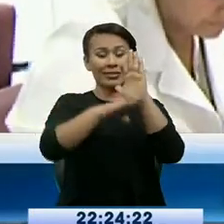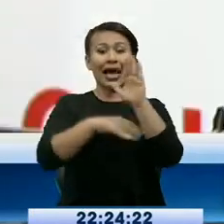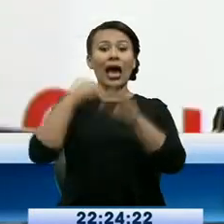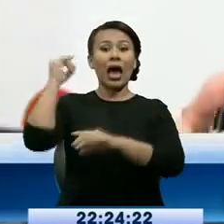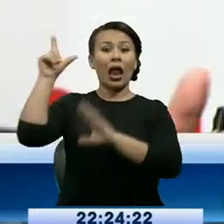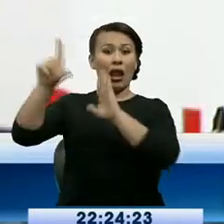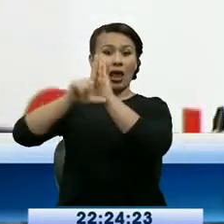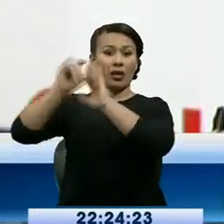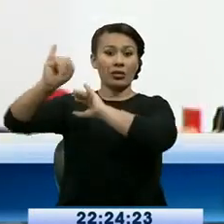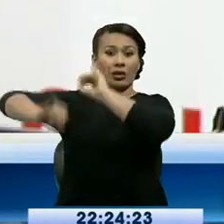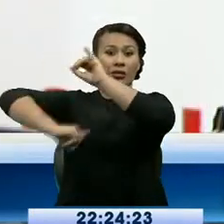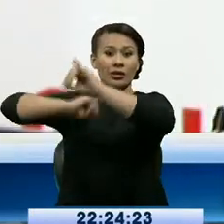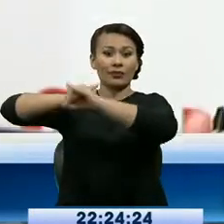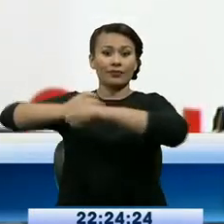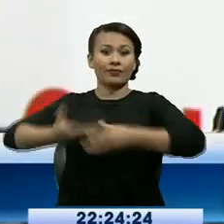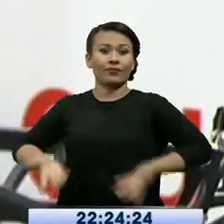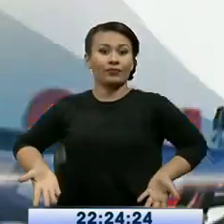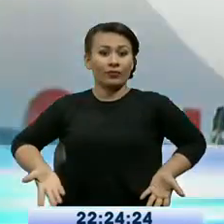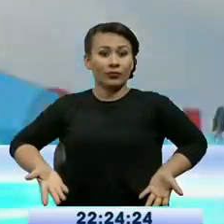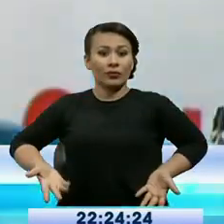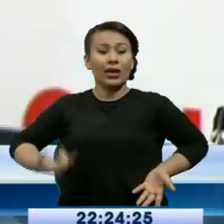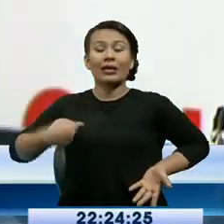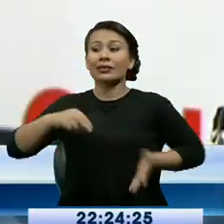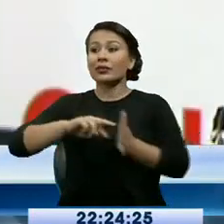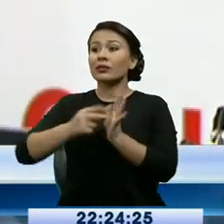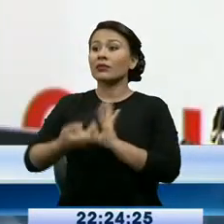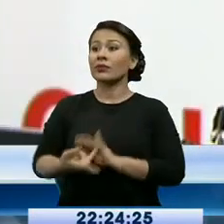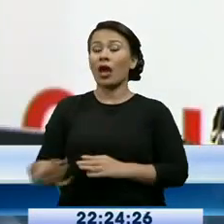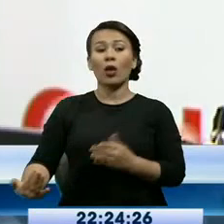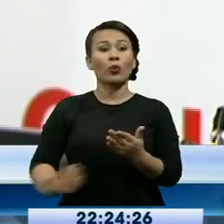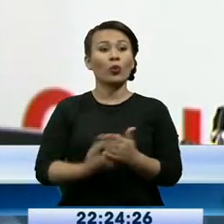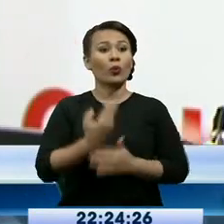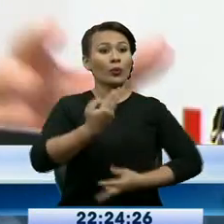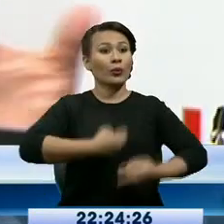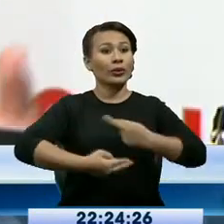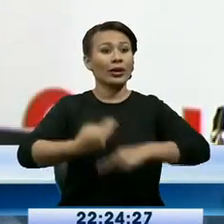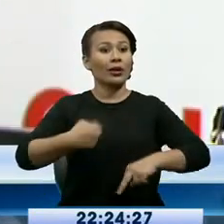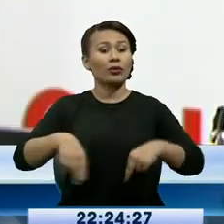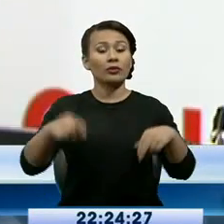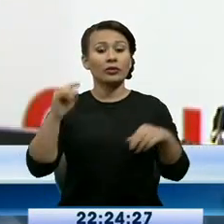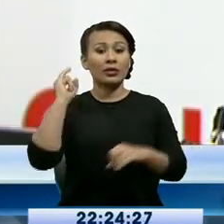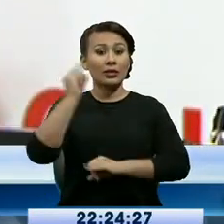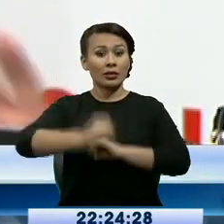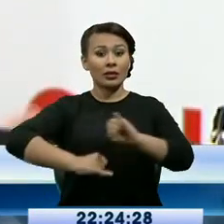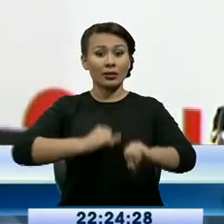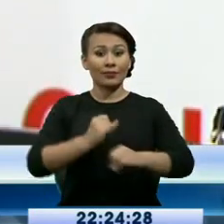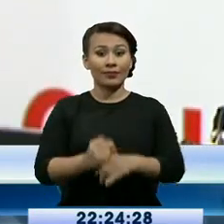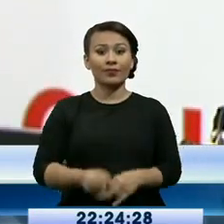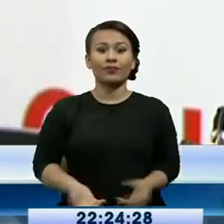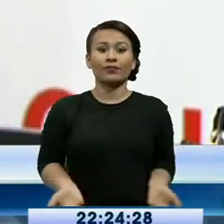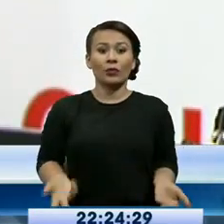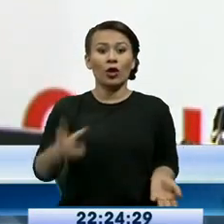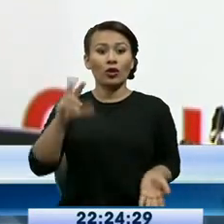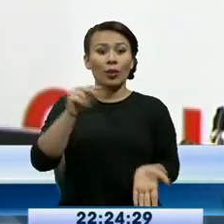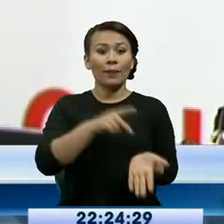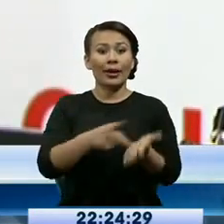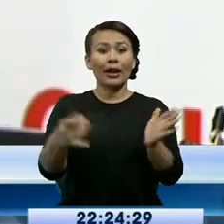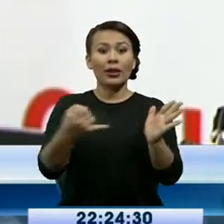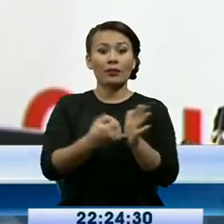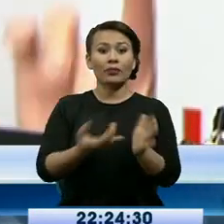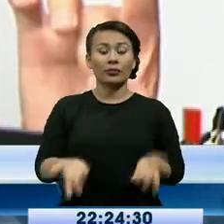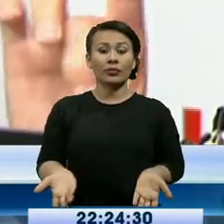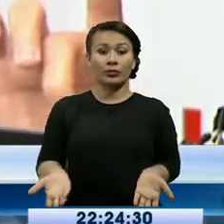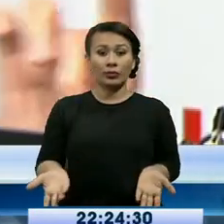internacionales. Zona franca de salud implica que las nuevas inversiones locales e internacionales no van a pagar impuestos de por